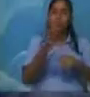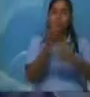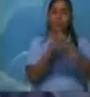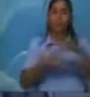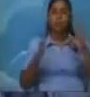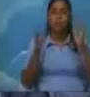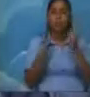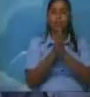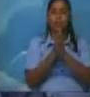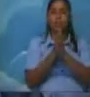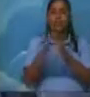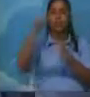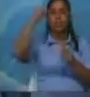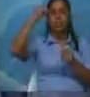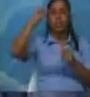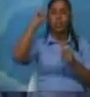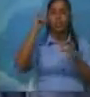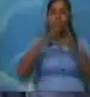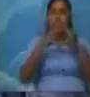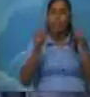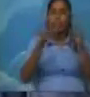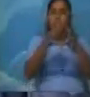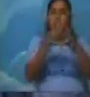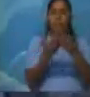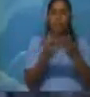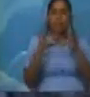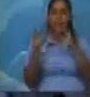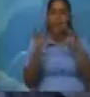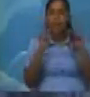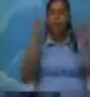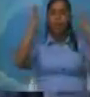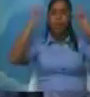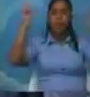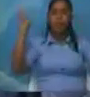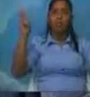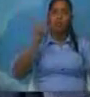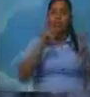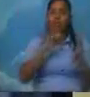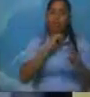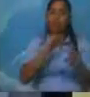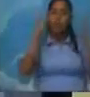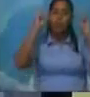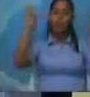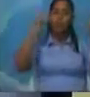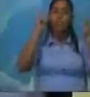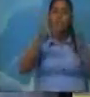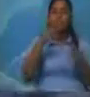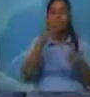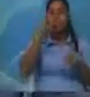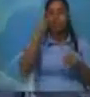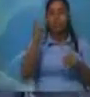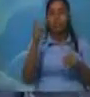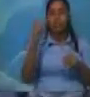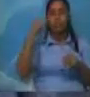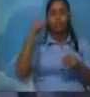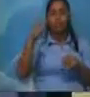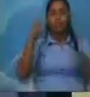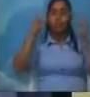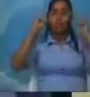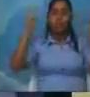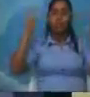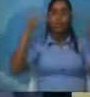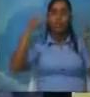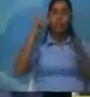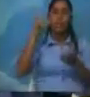Santo recuerde que todas estas palabras que habla Moisés no es Moisés sino Dios a través de Moisés